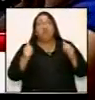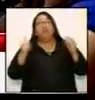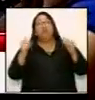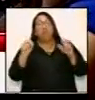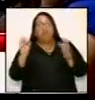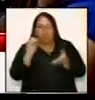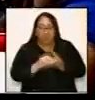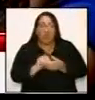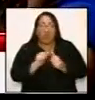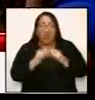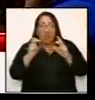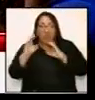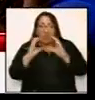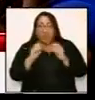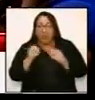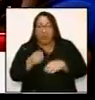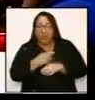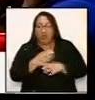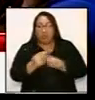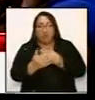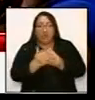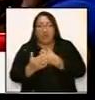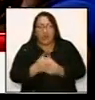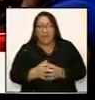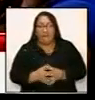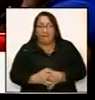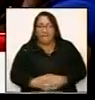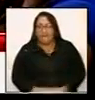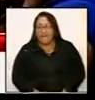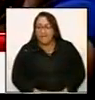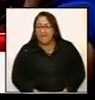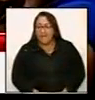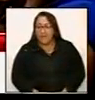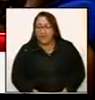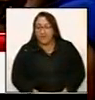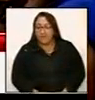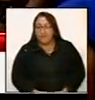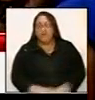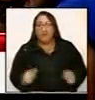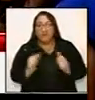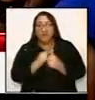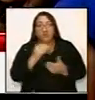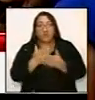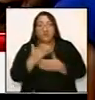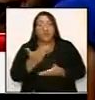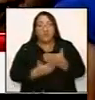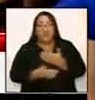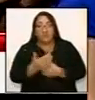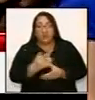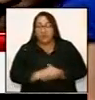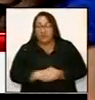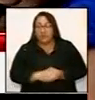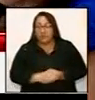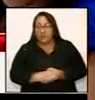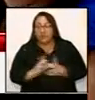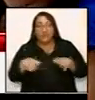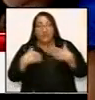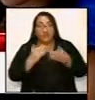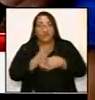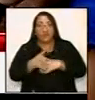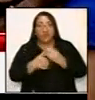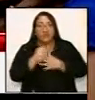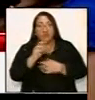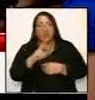el tema de comunicaciones porque están tan cerca y no es justo que por simples trabas burocráticas no puedan tener acceso